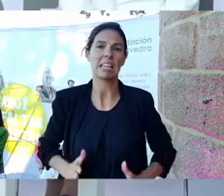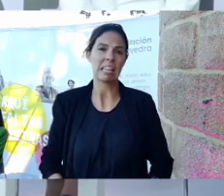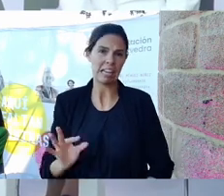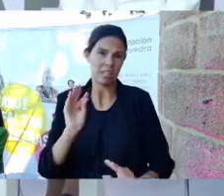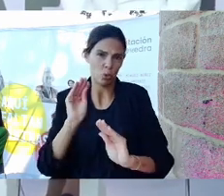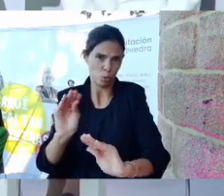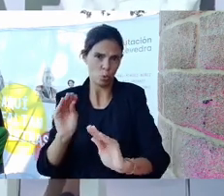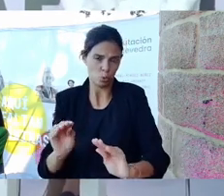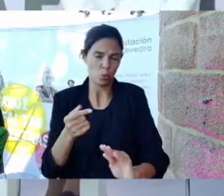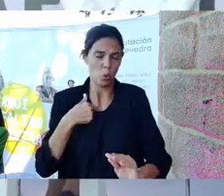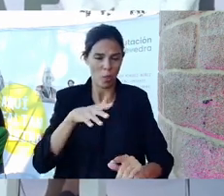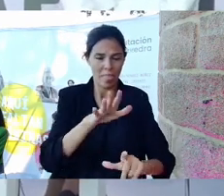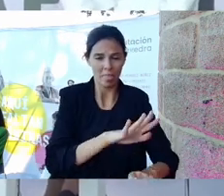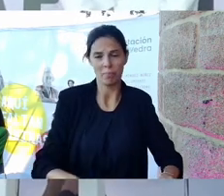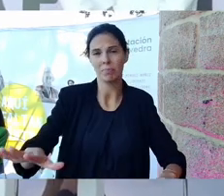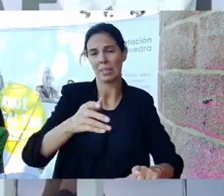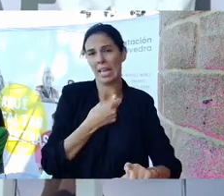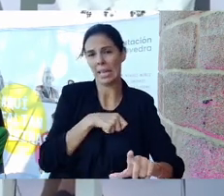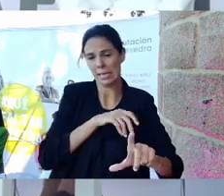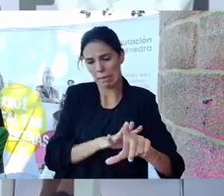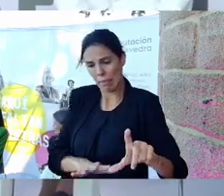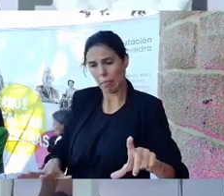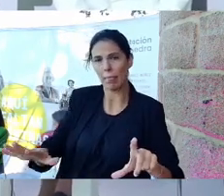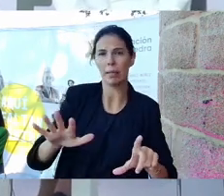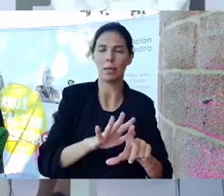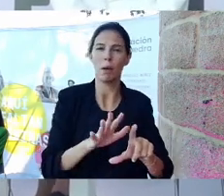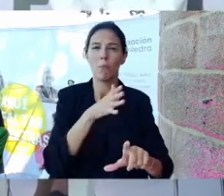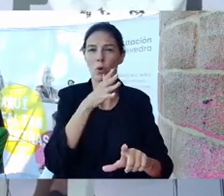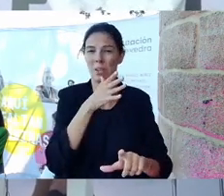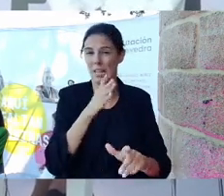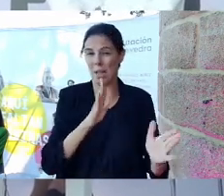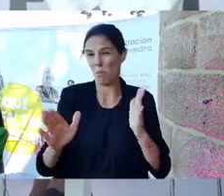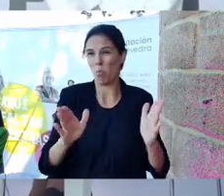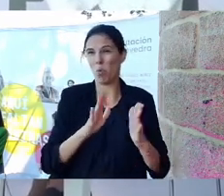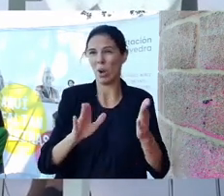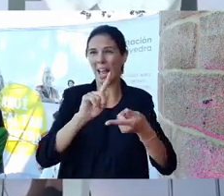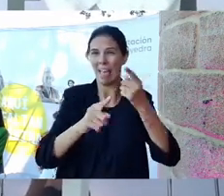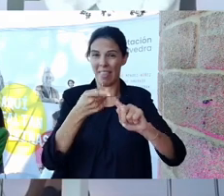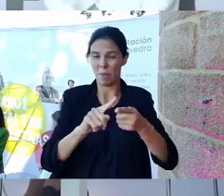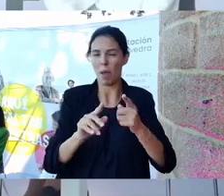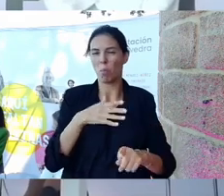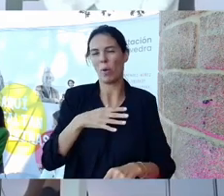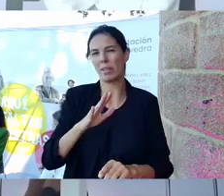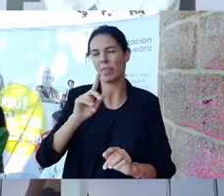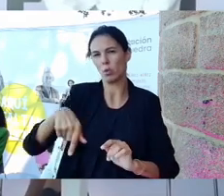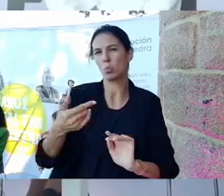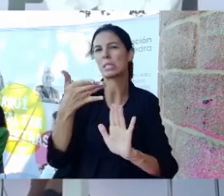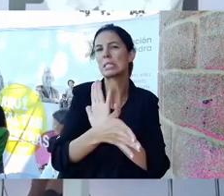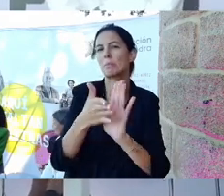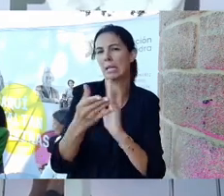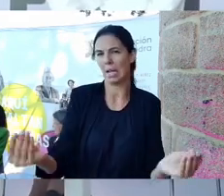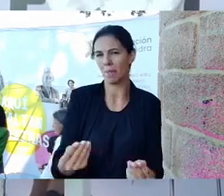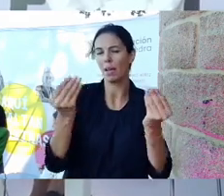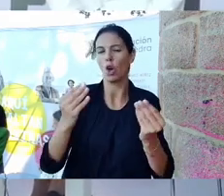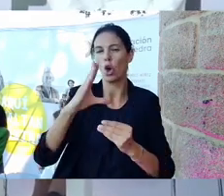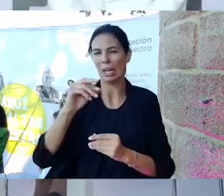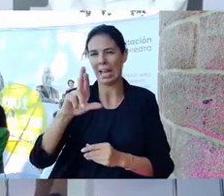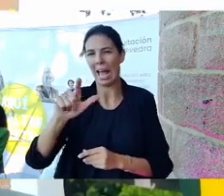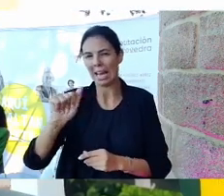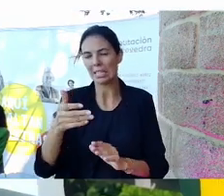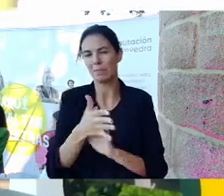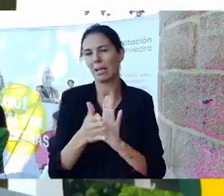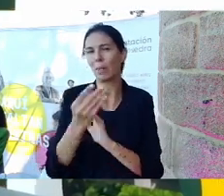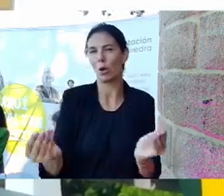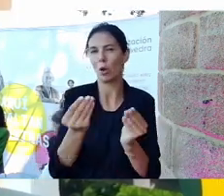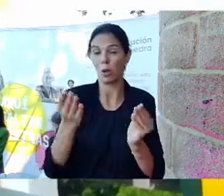na Península Ibérica. E iso pois dá para moito, porque durante a plena Idade Media, isto seguramente explicará mellor a